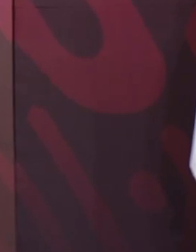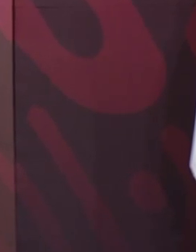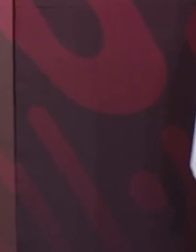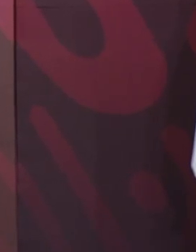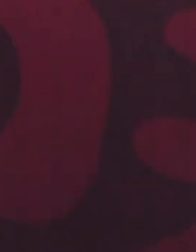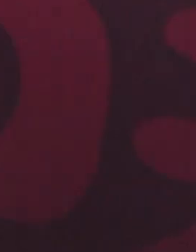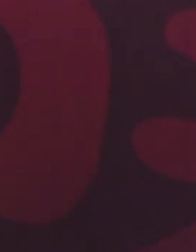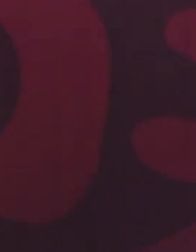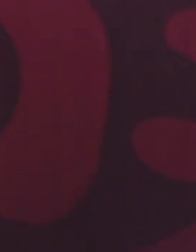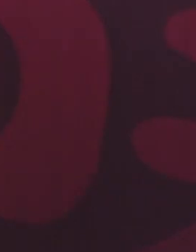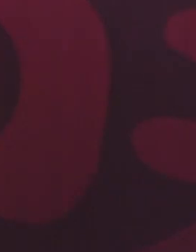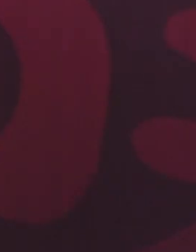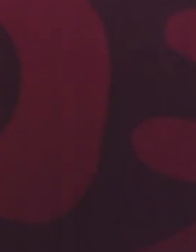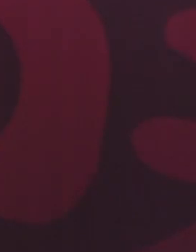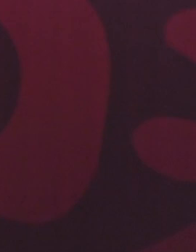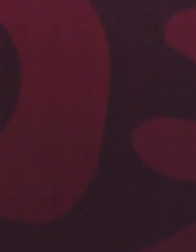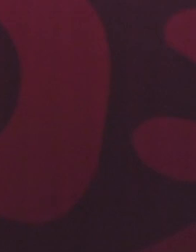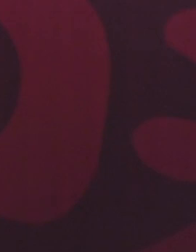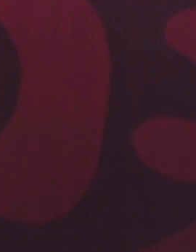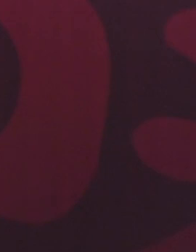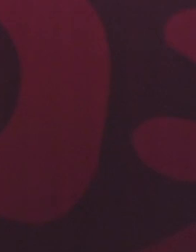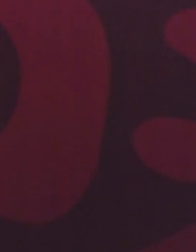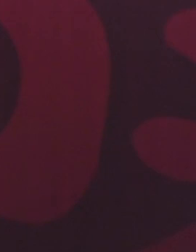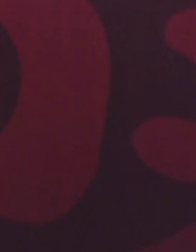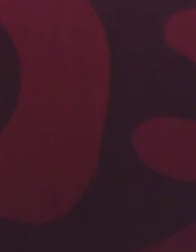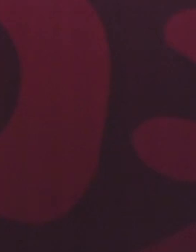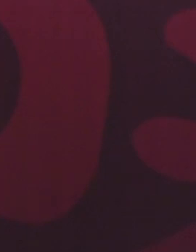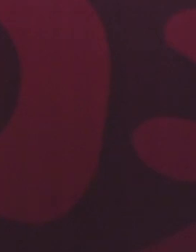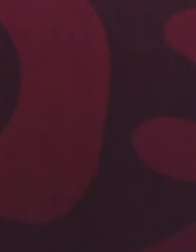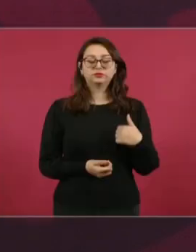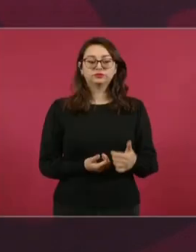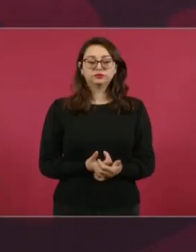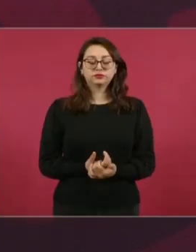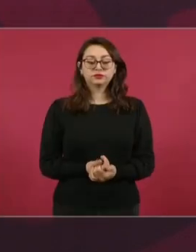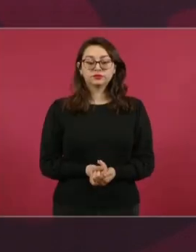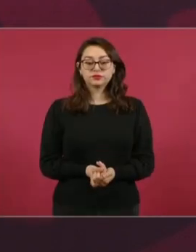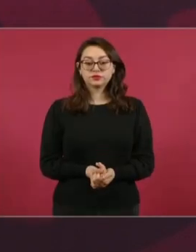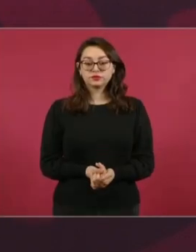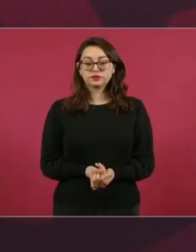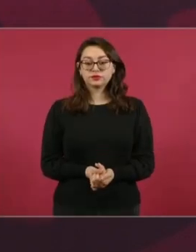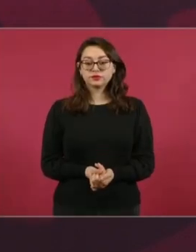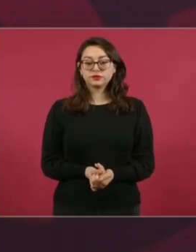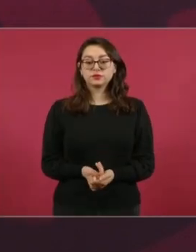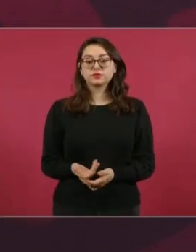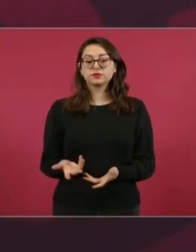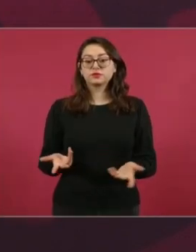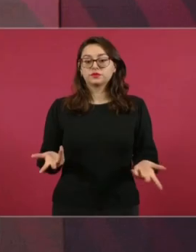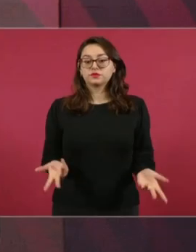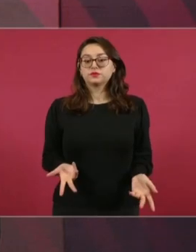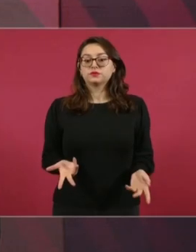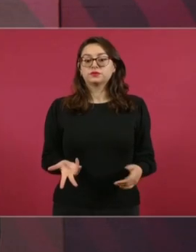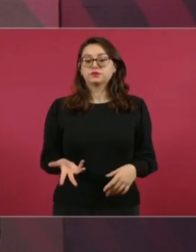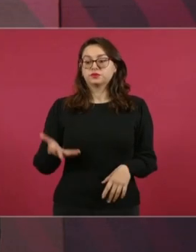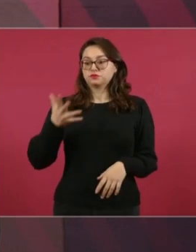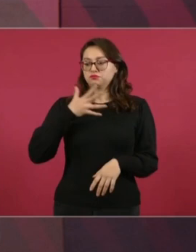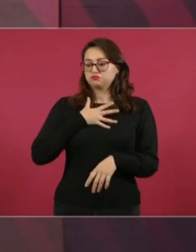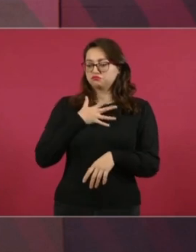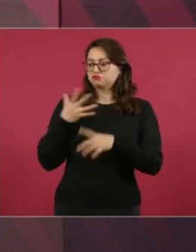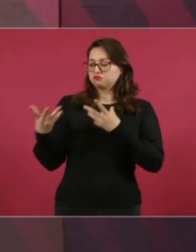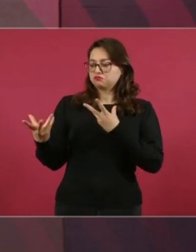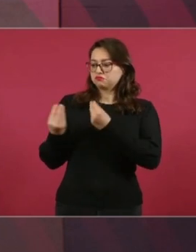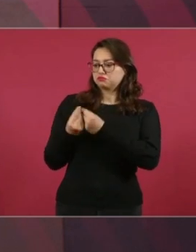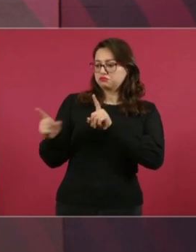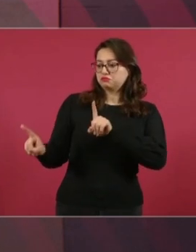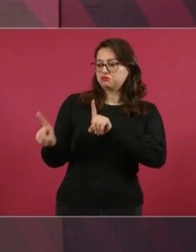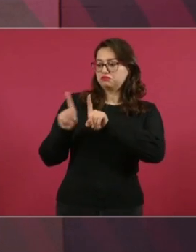eficaz, trabajador,